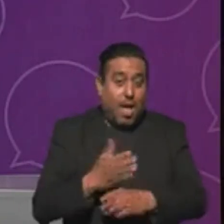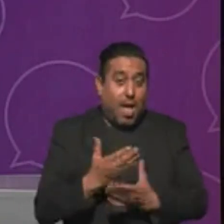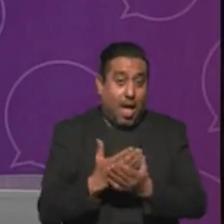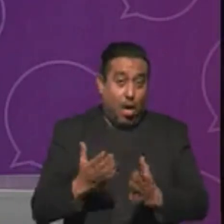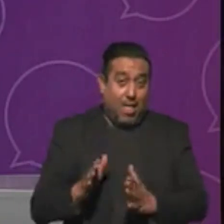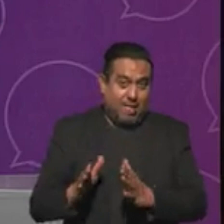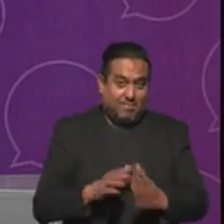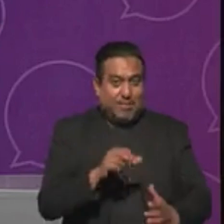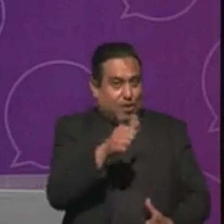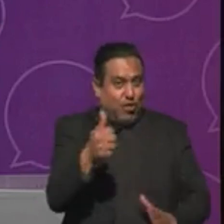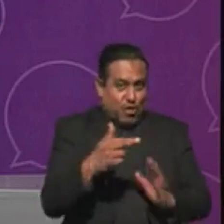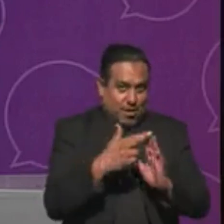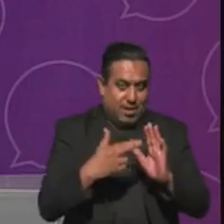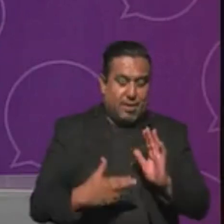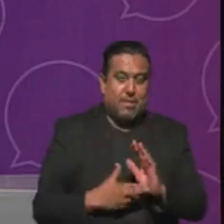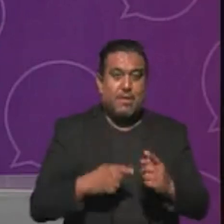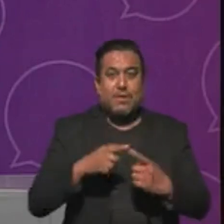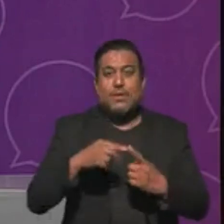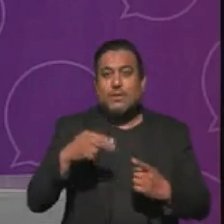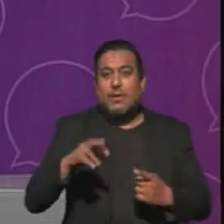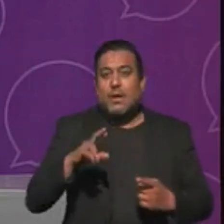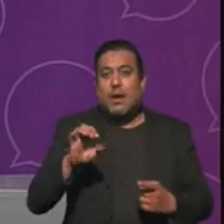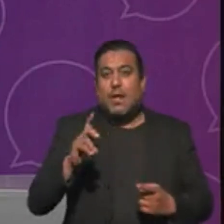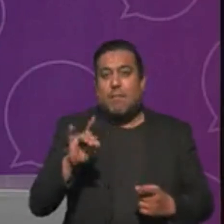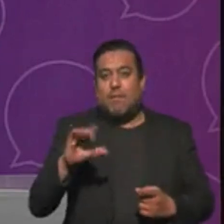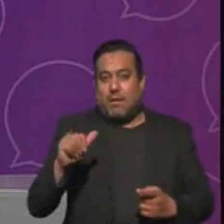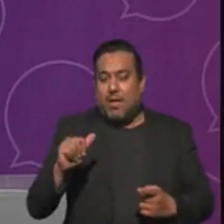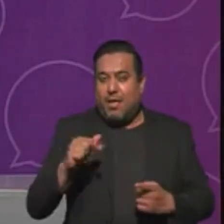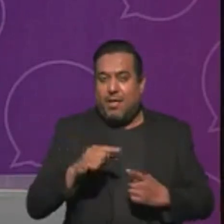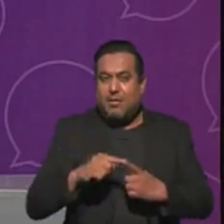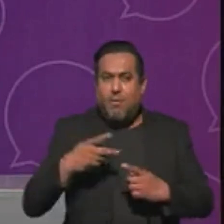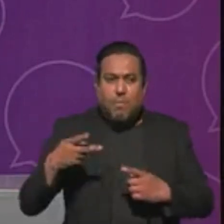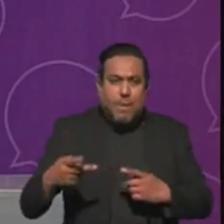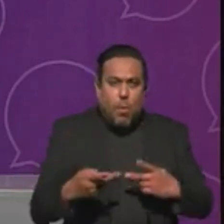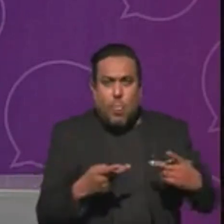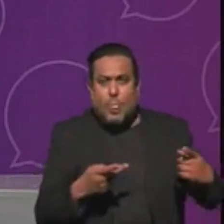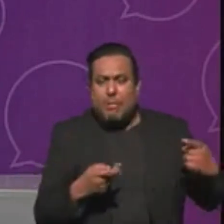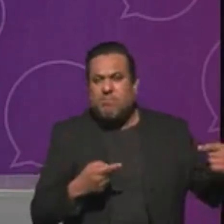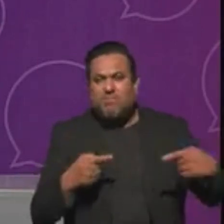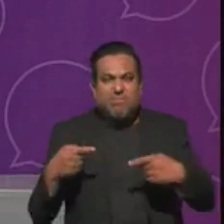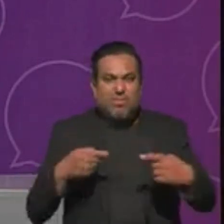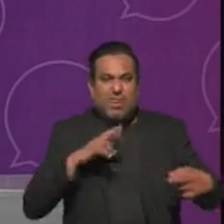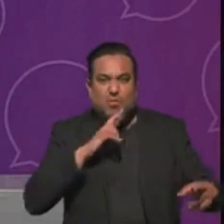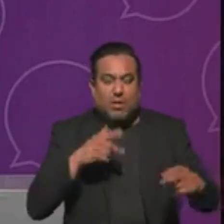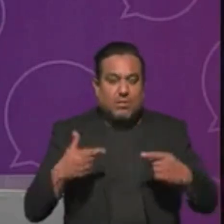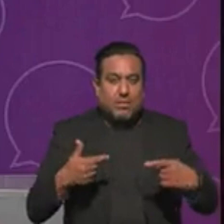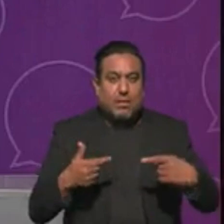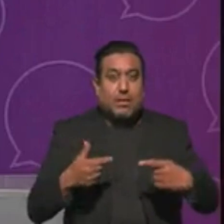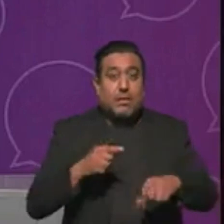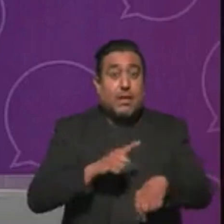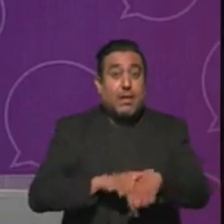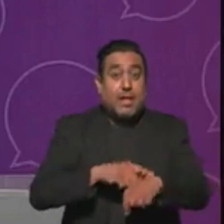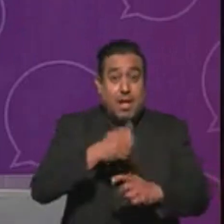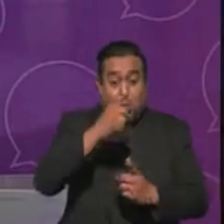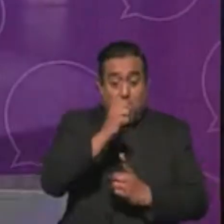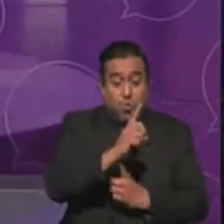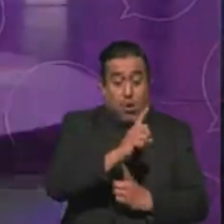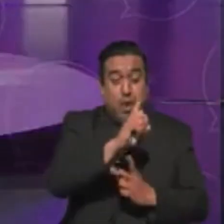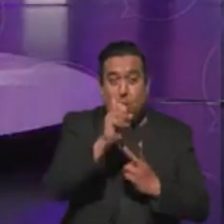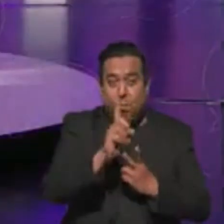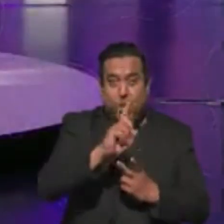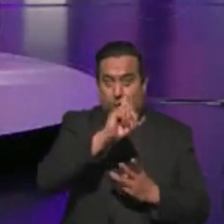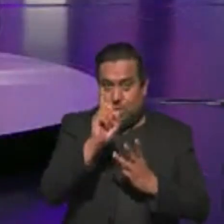regla indica que cada candidatura contará hasta con una posibilidad de realizar una réplica por cada segmento